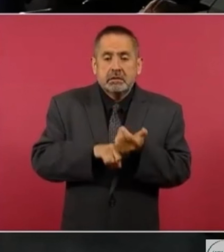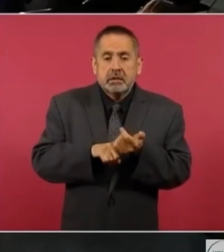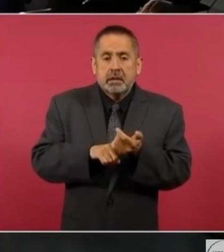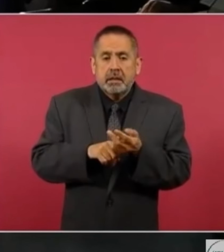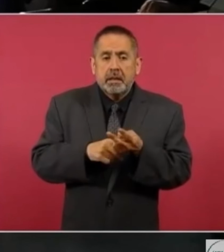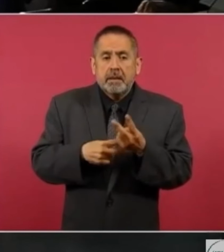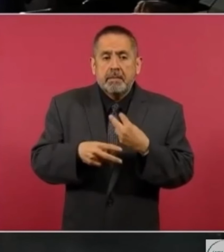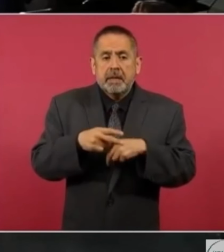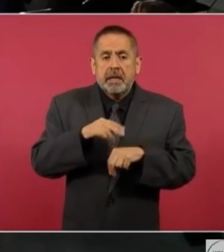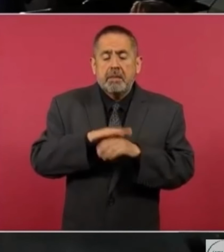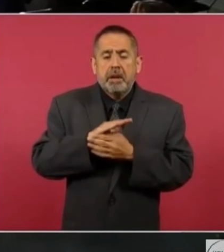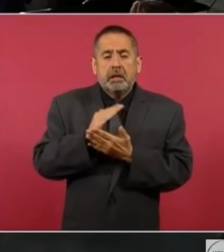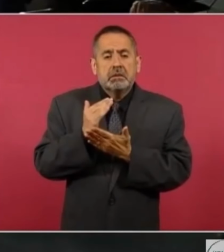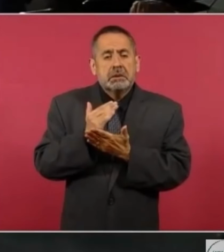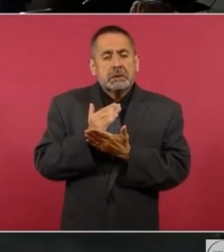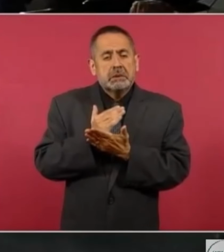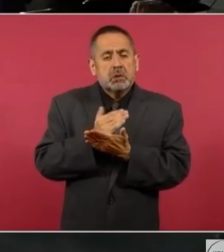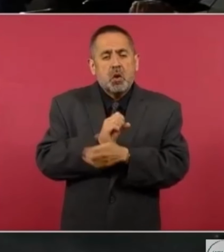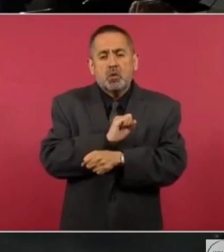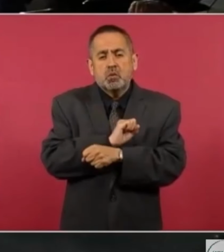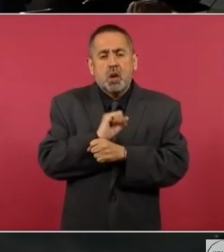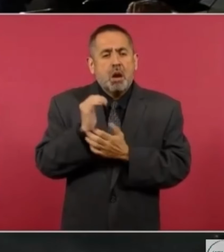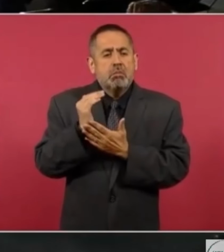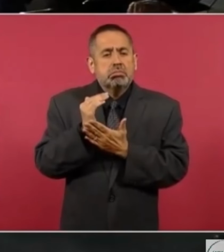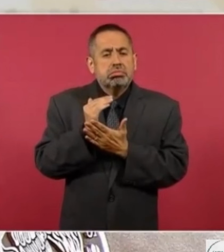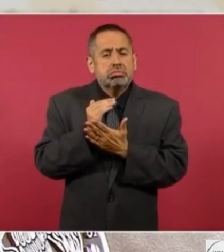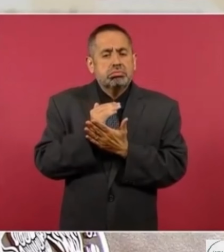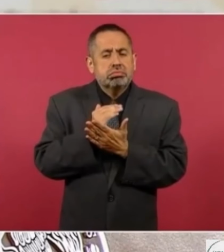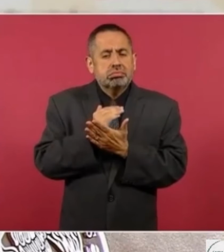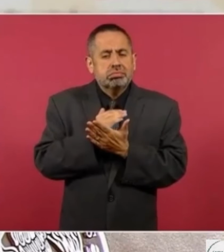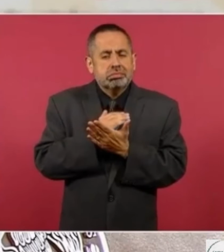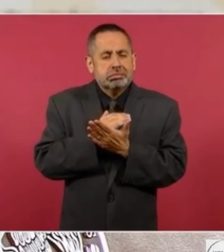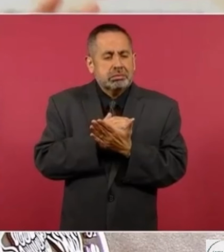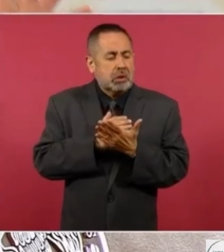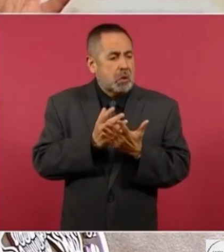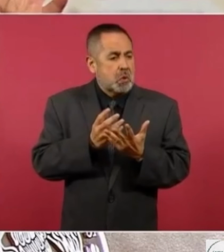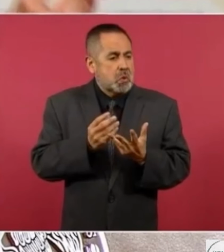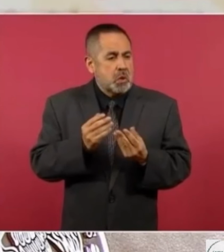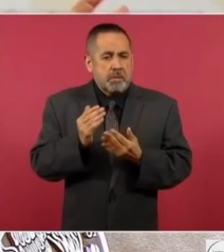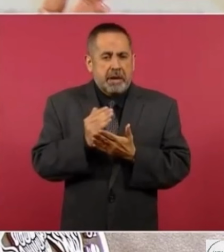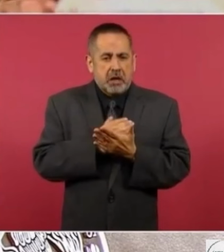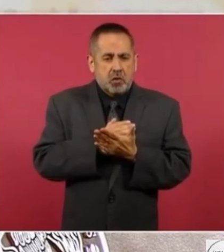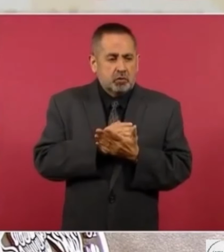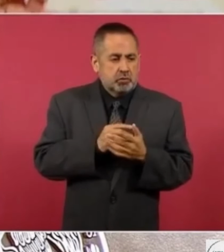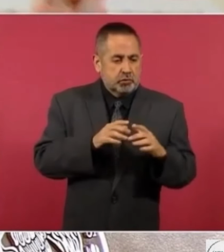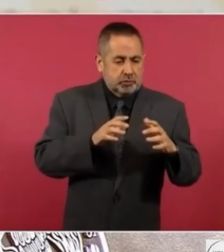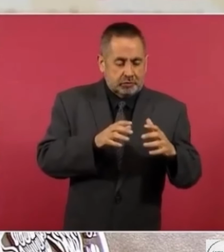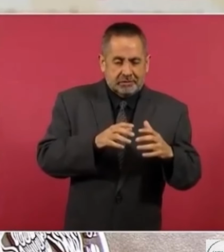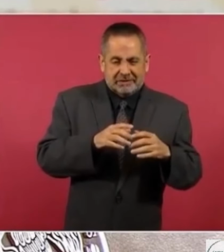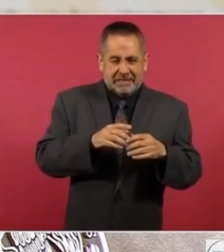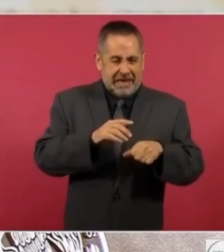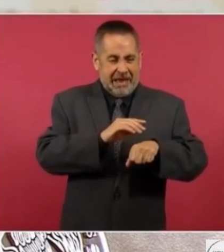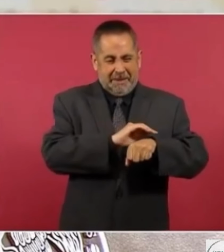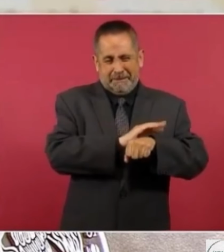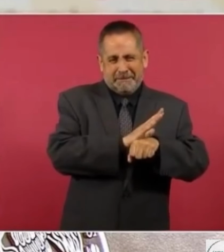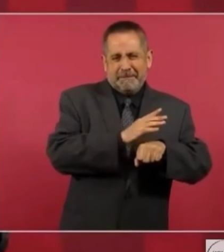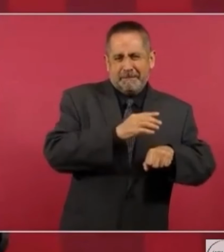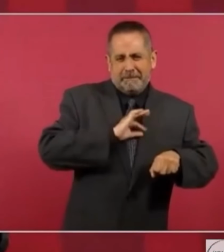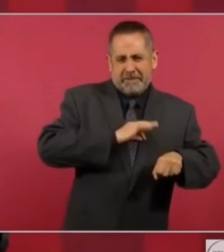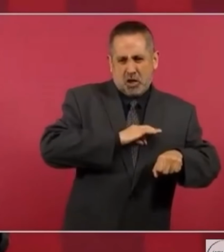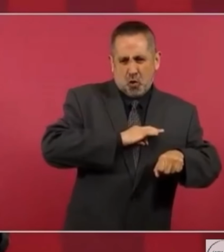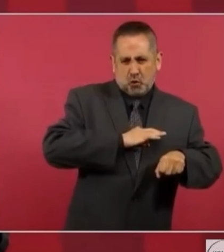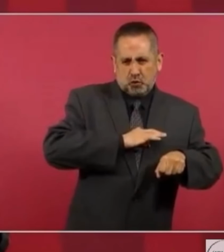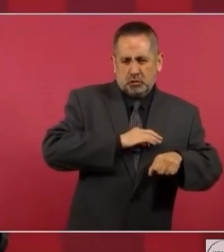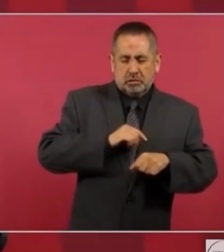equilibrio, y en sentido estricto es un equilibrio ecológico, entre la especie invasora, que es el virus, y la